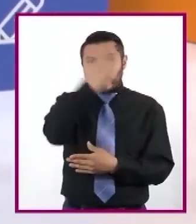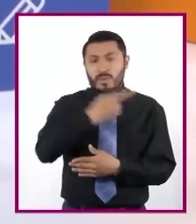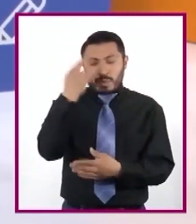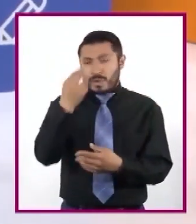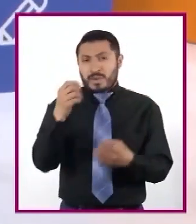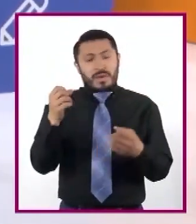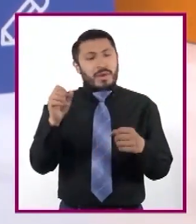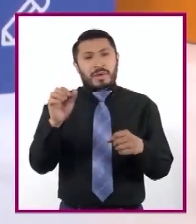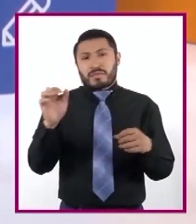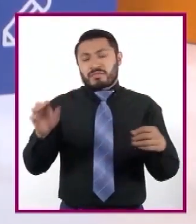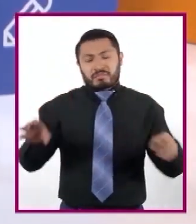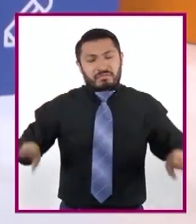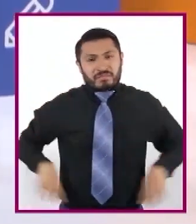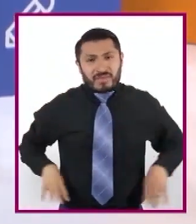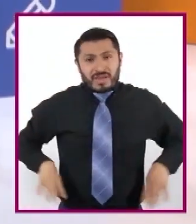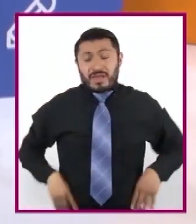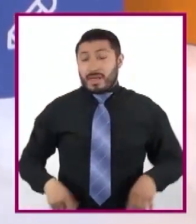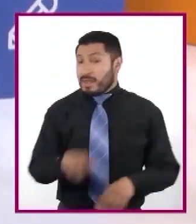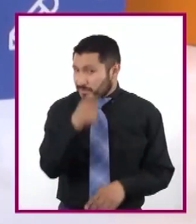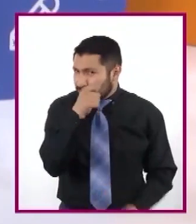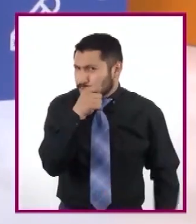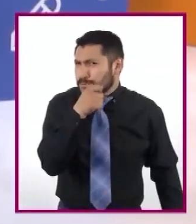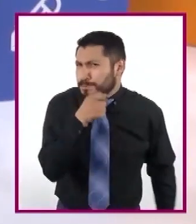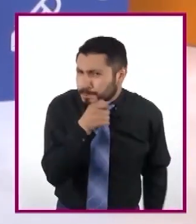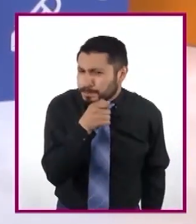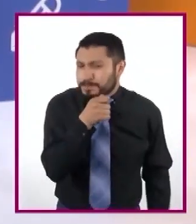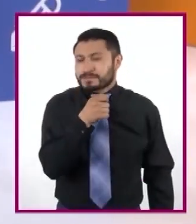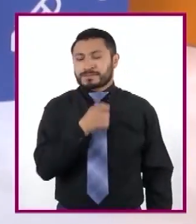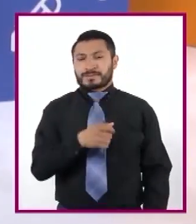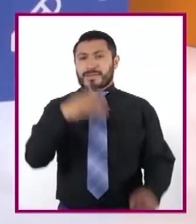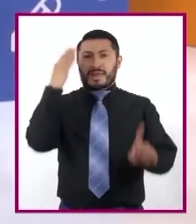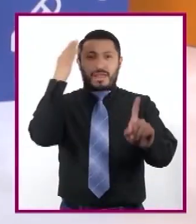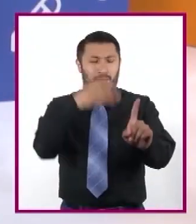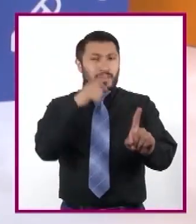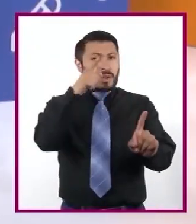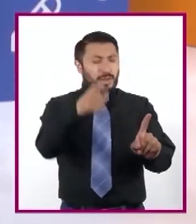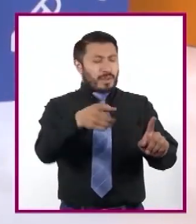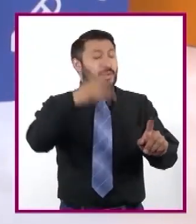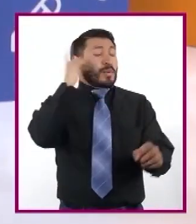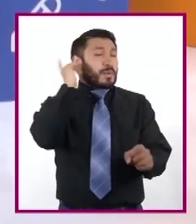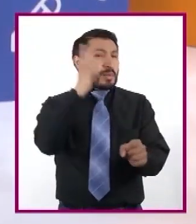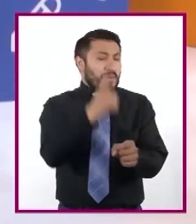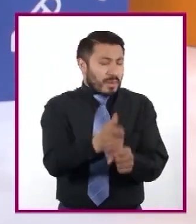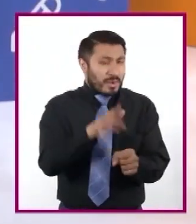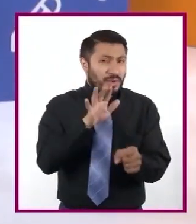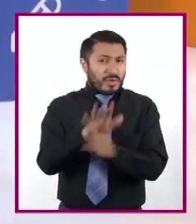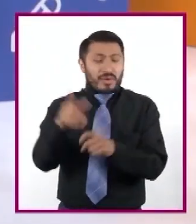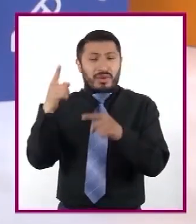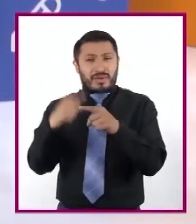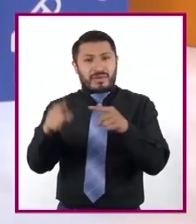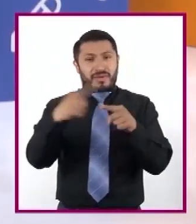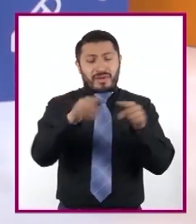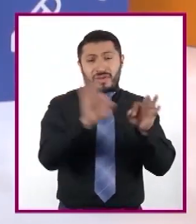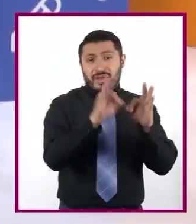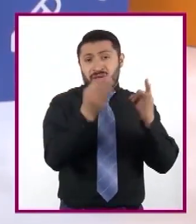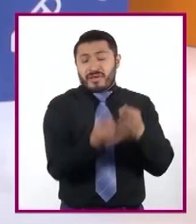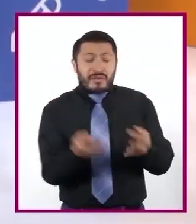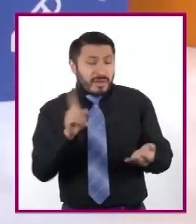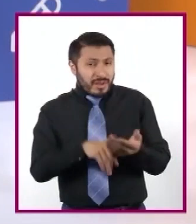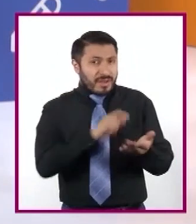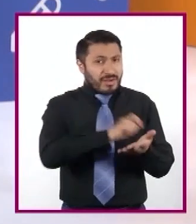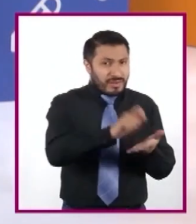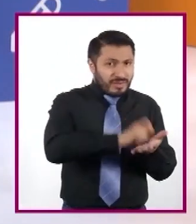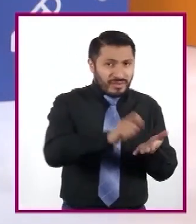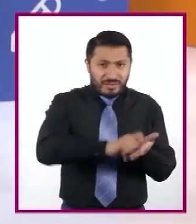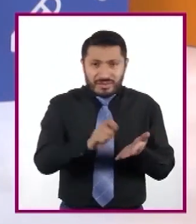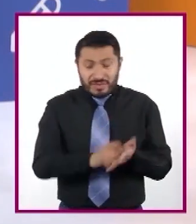personajes bajo la lupa, con el fin de que aprendan a distinguir las diversas formas de nombrarlos en un texto y evitar